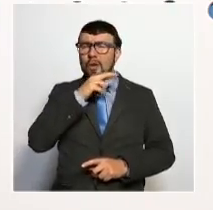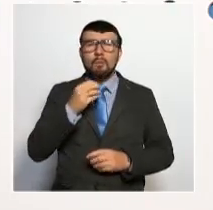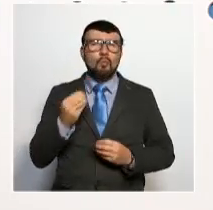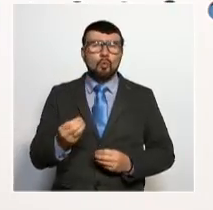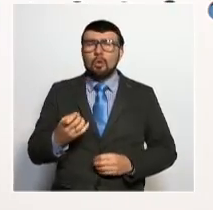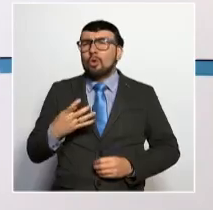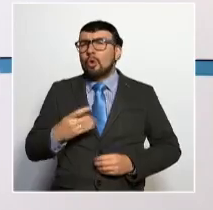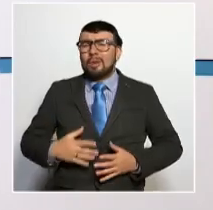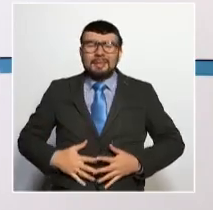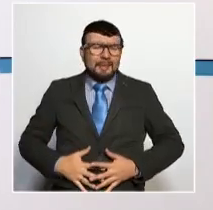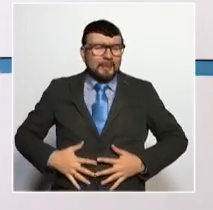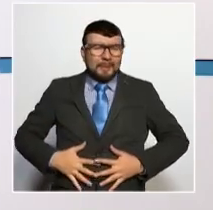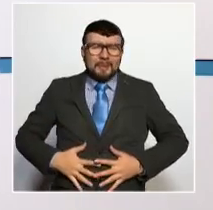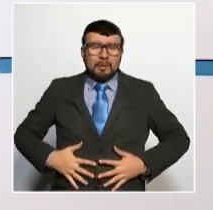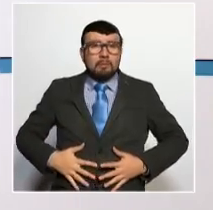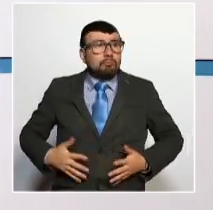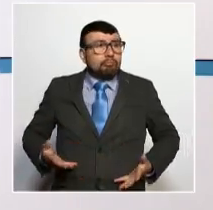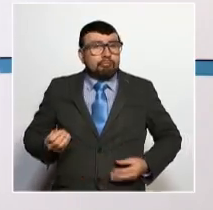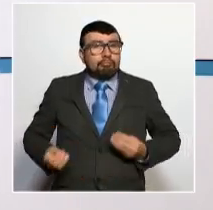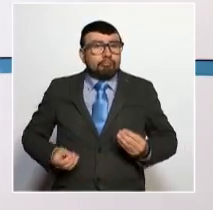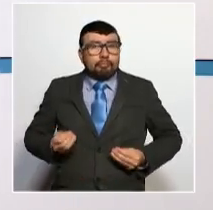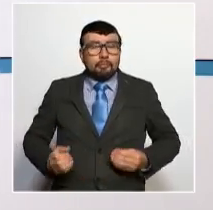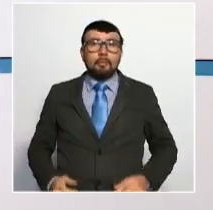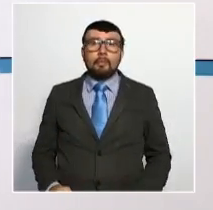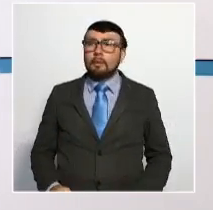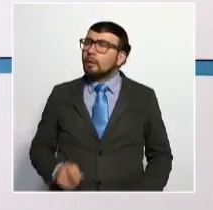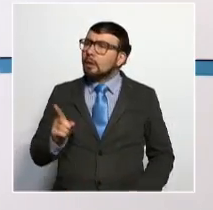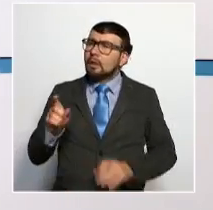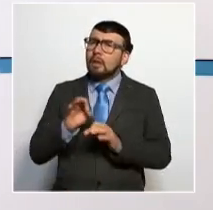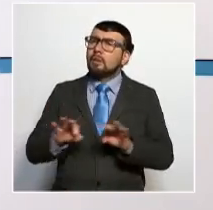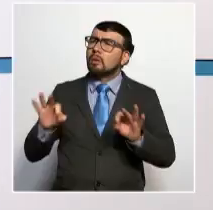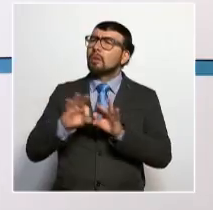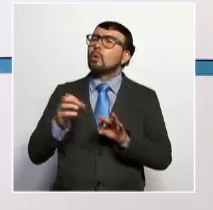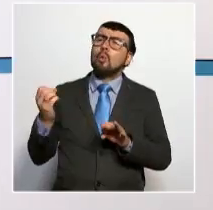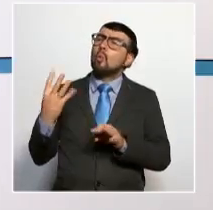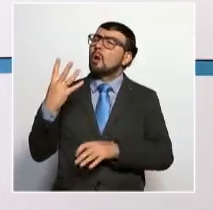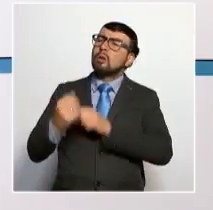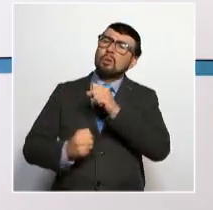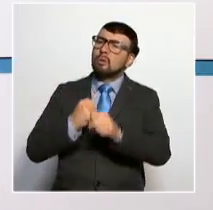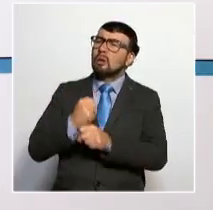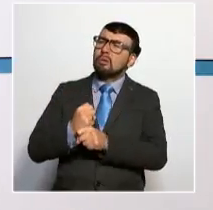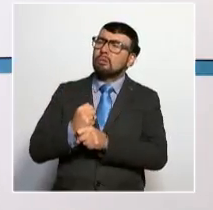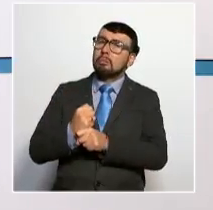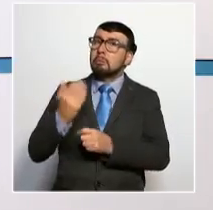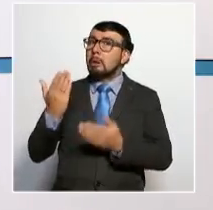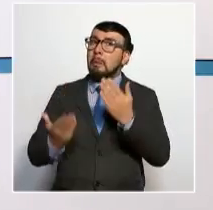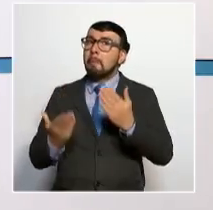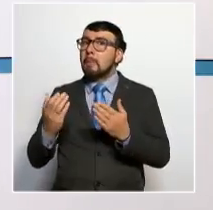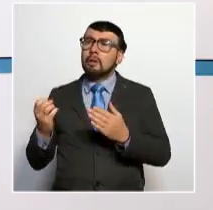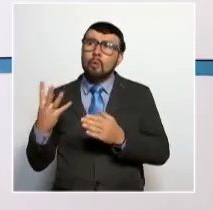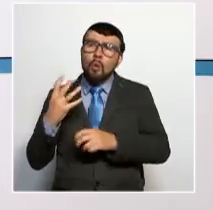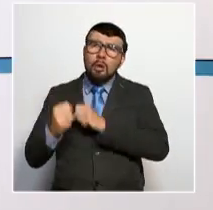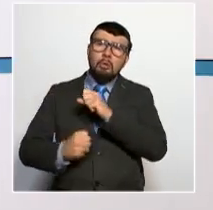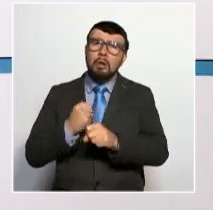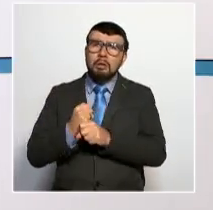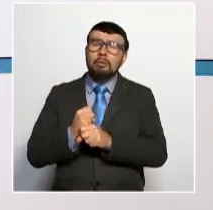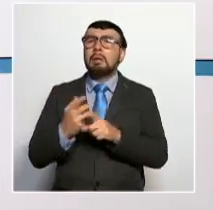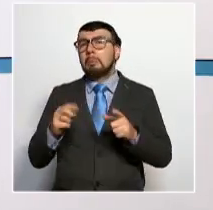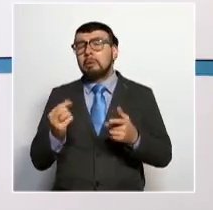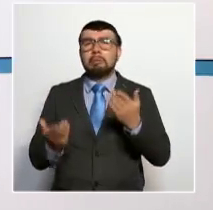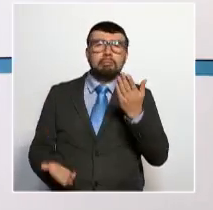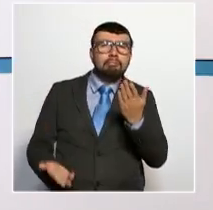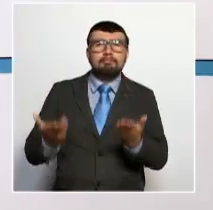bendiciones. Bueno, es muy importante para Luz Estela saber la edad, porque dependiendo de la edad también podemos tener ciertas irregularidades